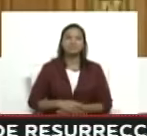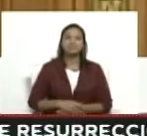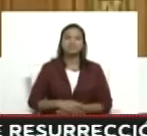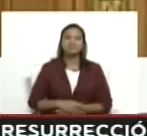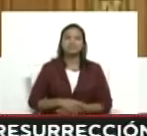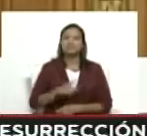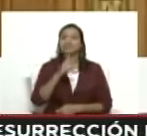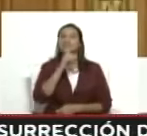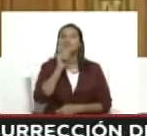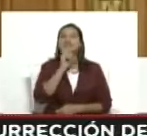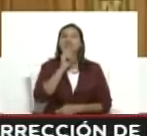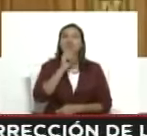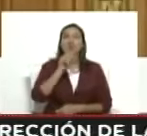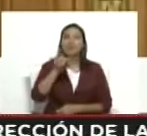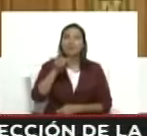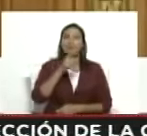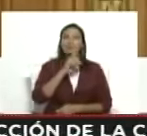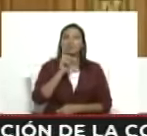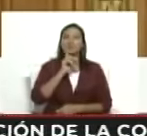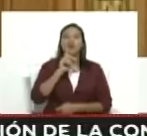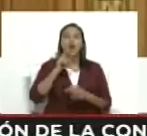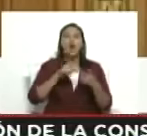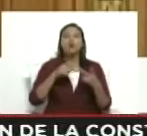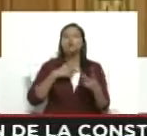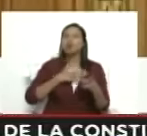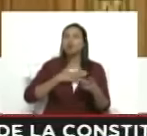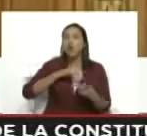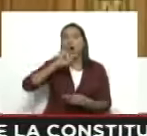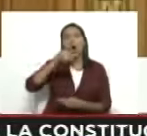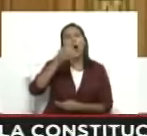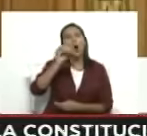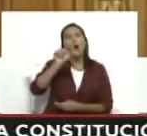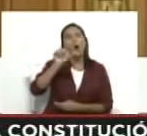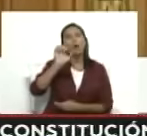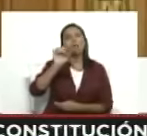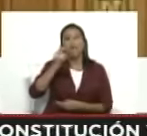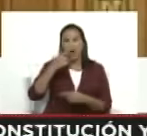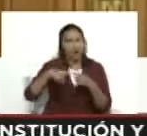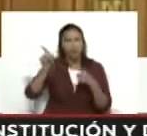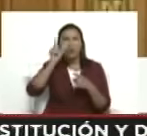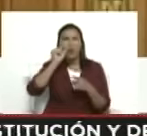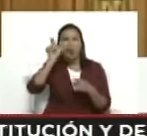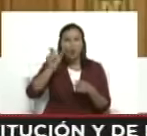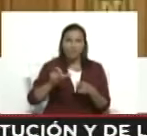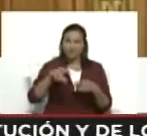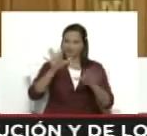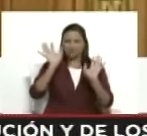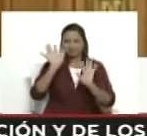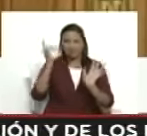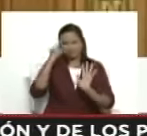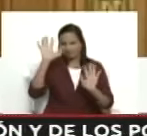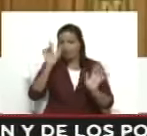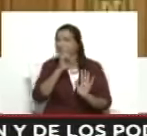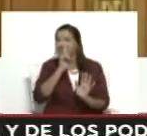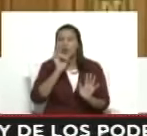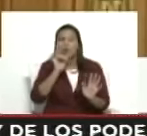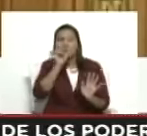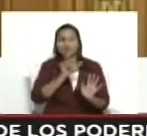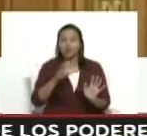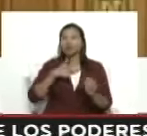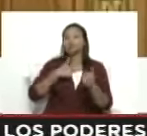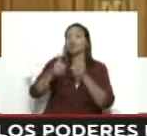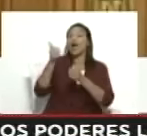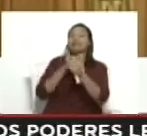José Gregorio Zambrano, no, Zambrano no. No, no vale, trabajaba con Bielma. Yo soy el asistente de